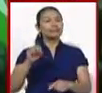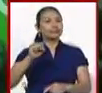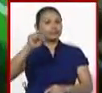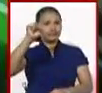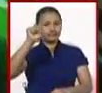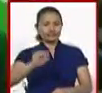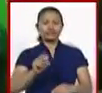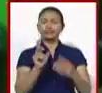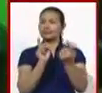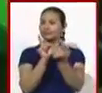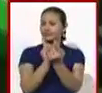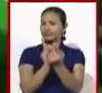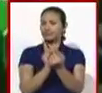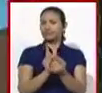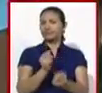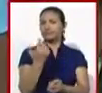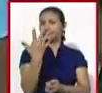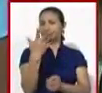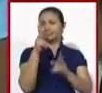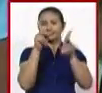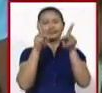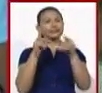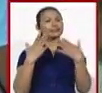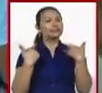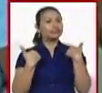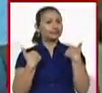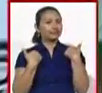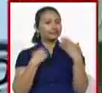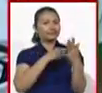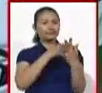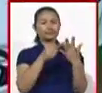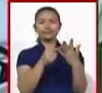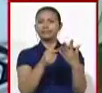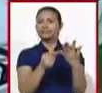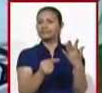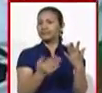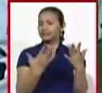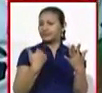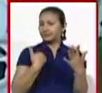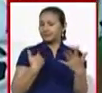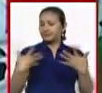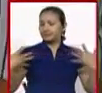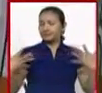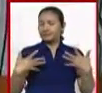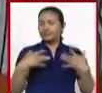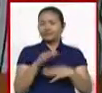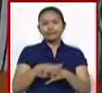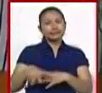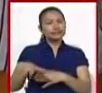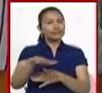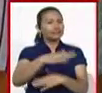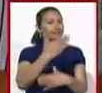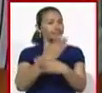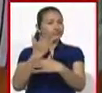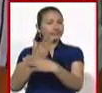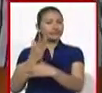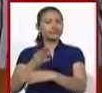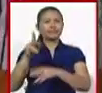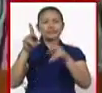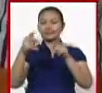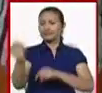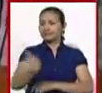pudimos encontrar a estas 5 personas que se encontraban produciendo pánico, zozobra e intimidando a